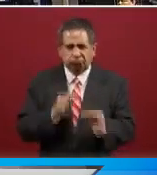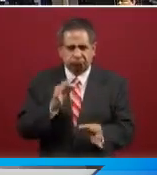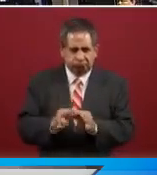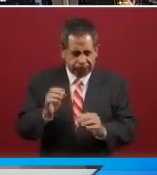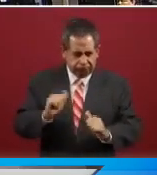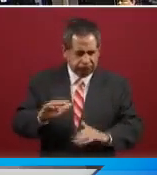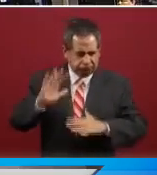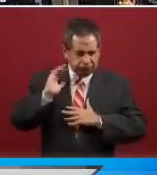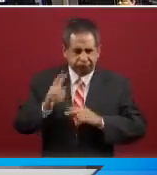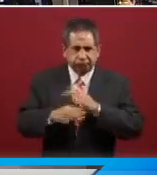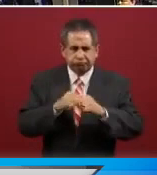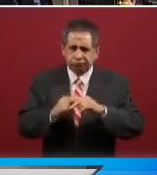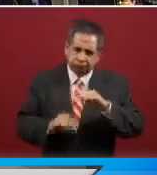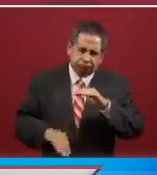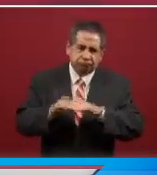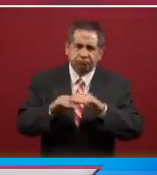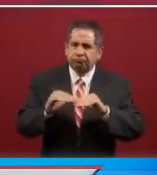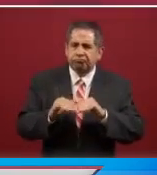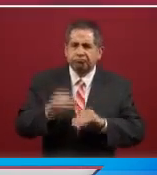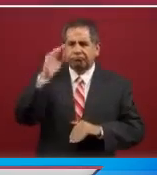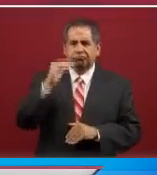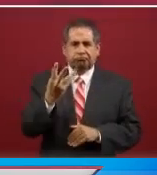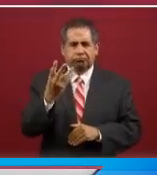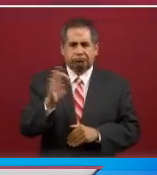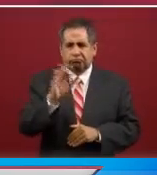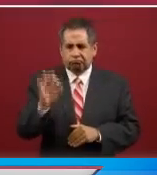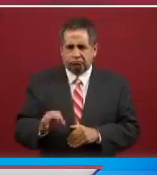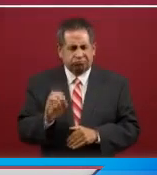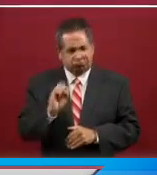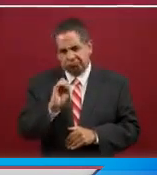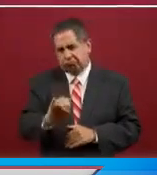a la realidad. No se endeudará el país. Hay políticas